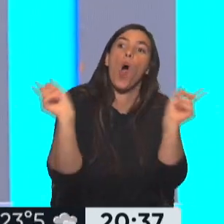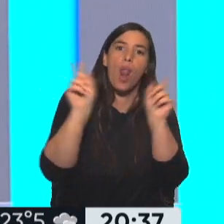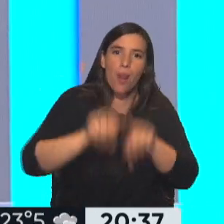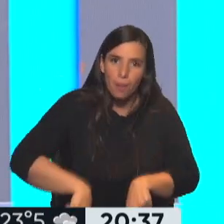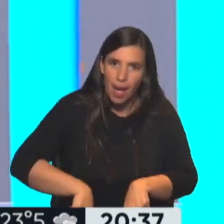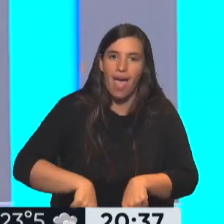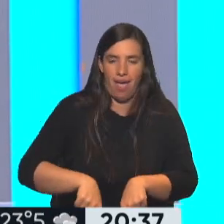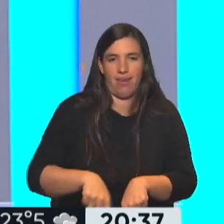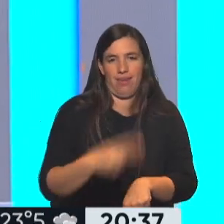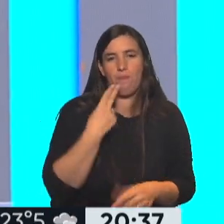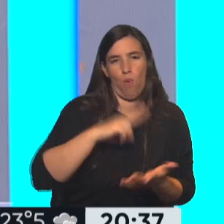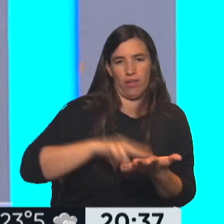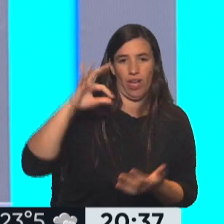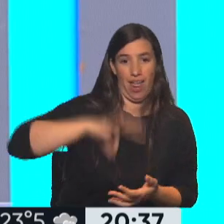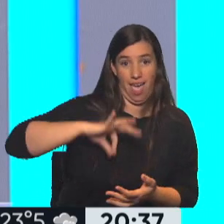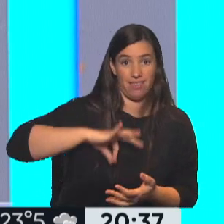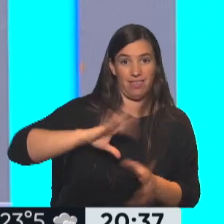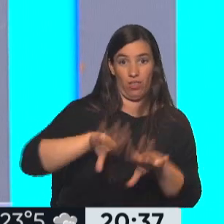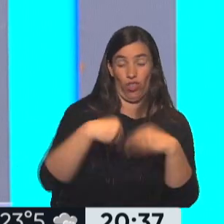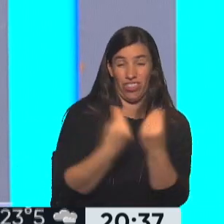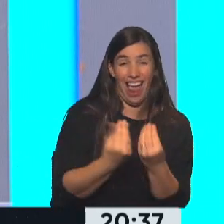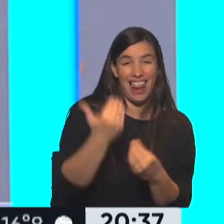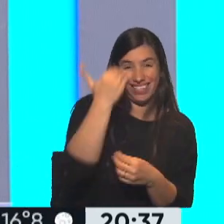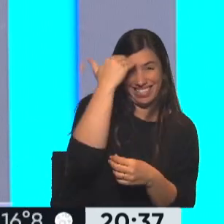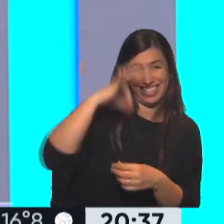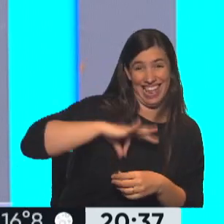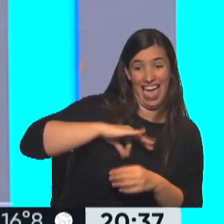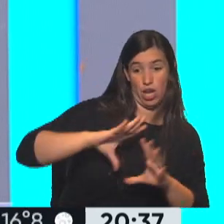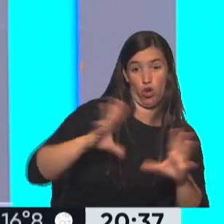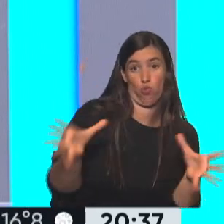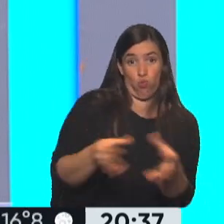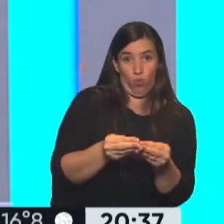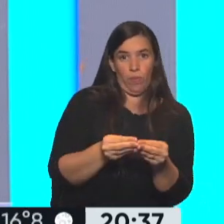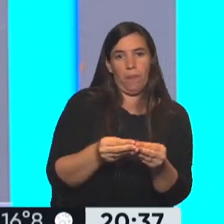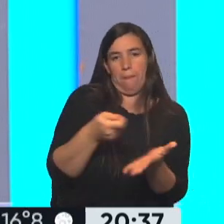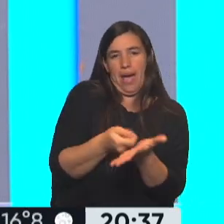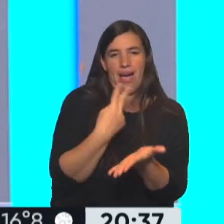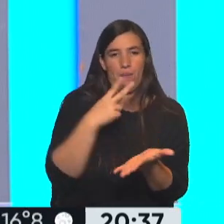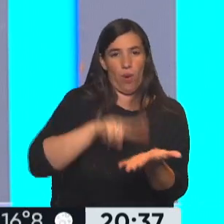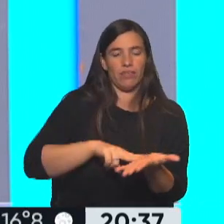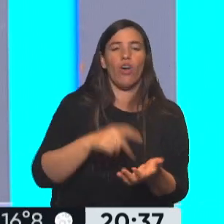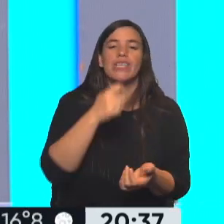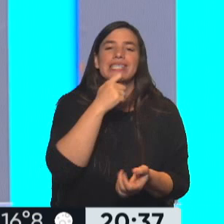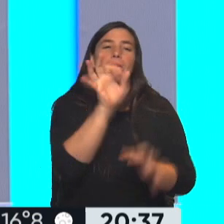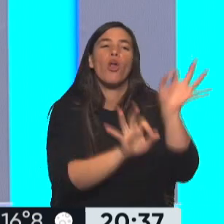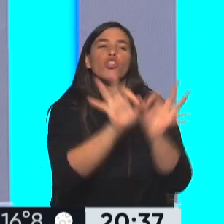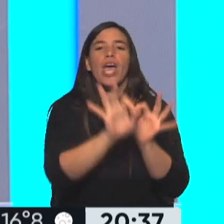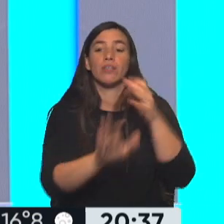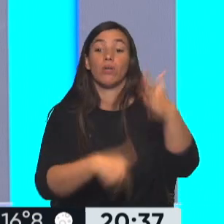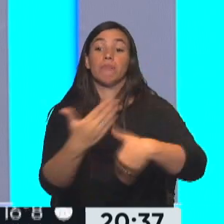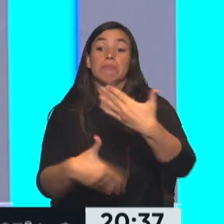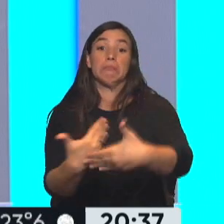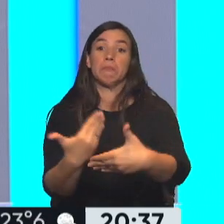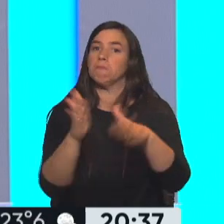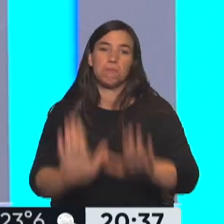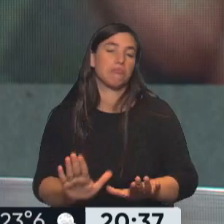mínimos vitales y móviles como piso. En caso de que este proyecto no prospere, que en unos minutos te voy a contar en qué están